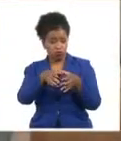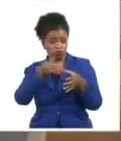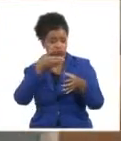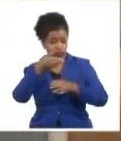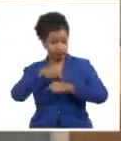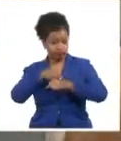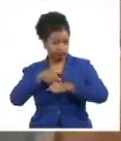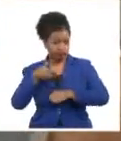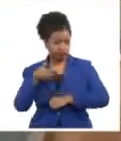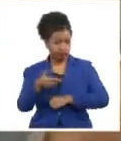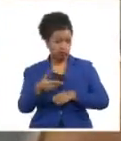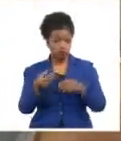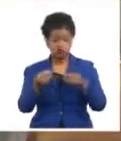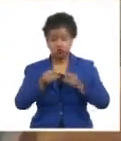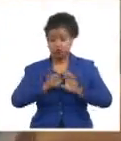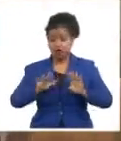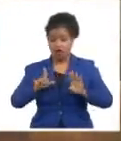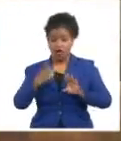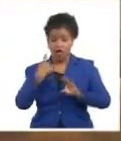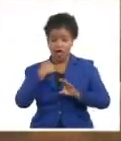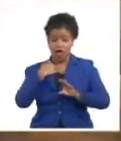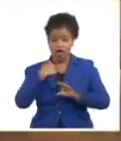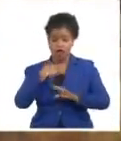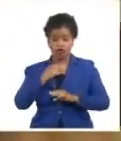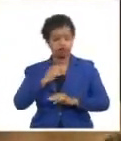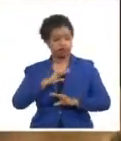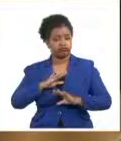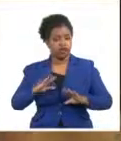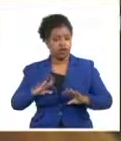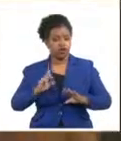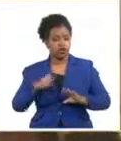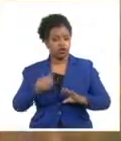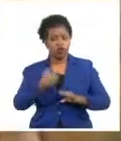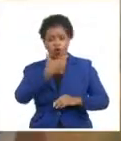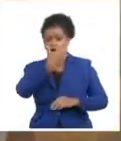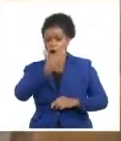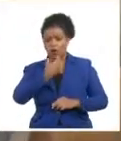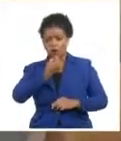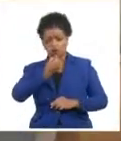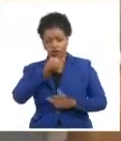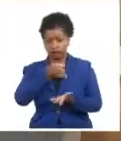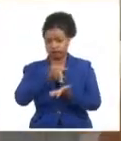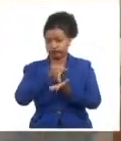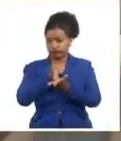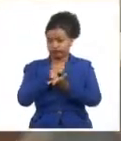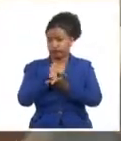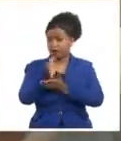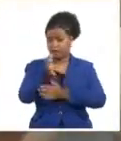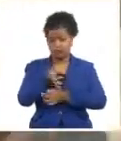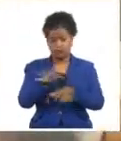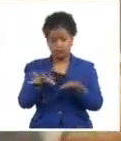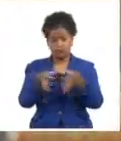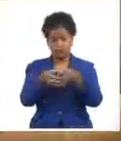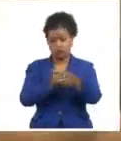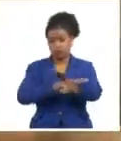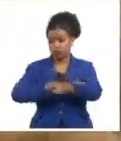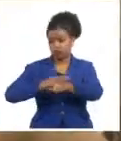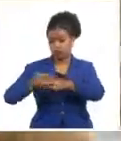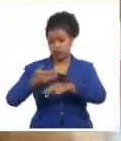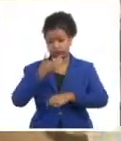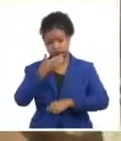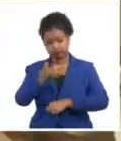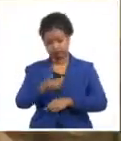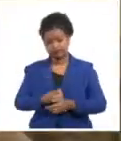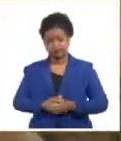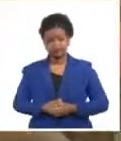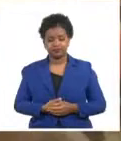que debe ser el último año, pero nosotros debemos seguir, los más jóvenes, y seguir con la dinastía que tienen los Búfalos. ¿Te tocó esta vez